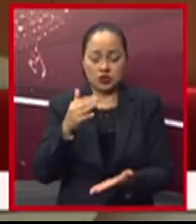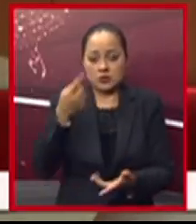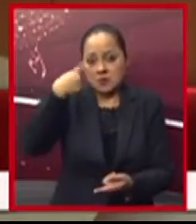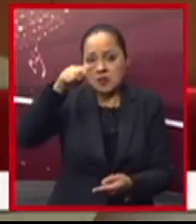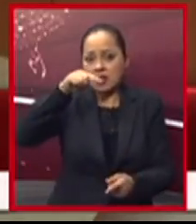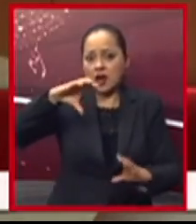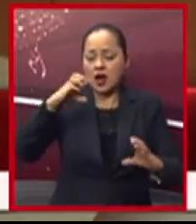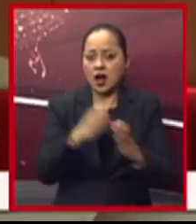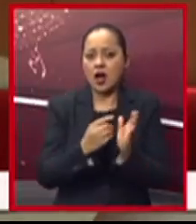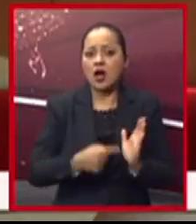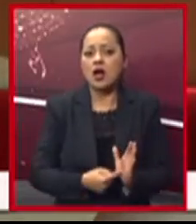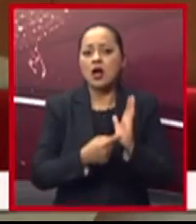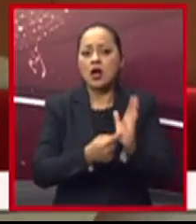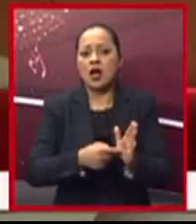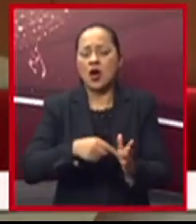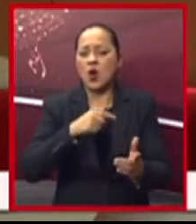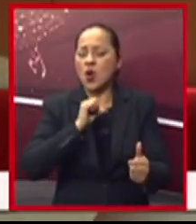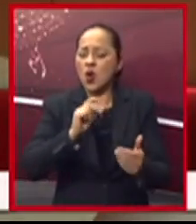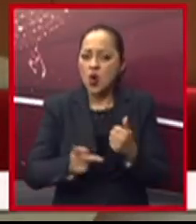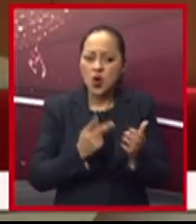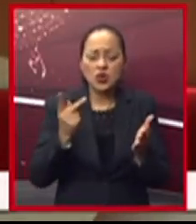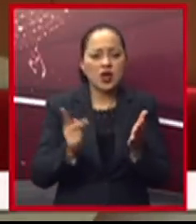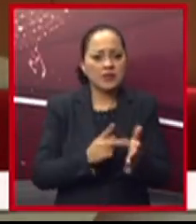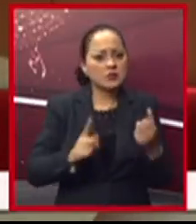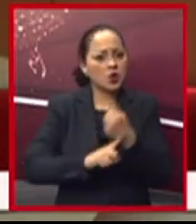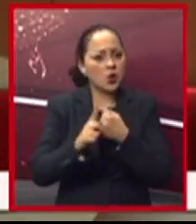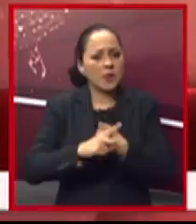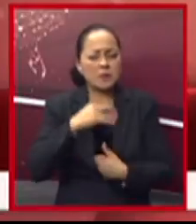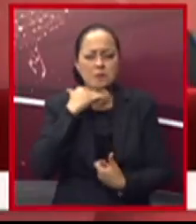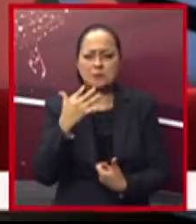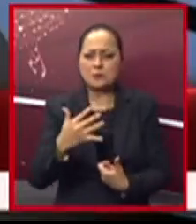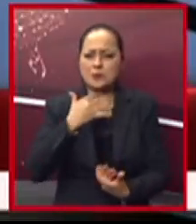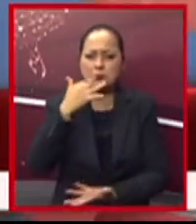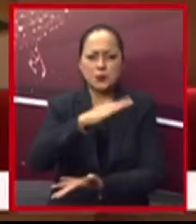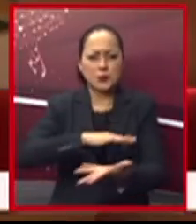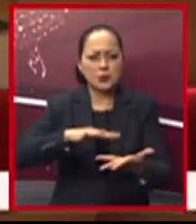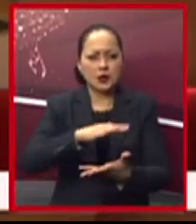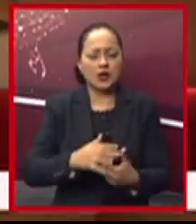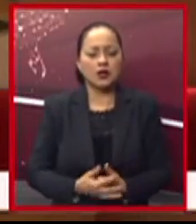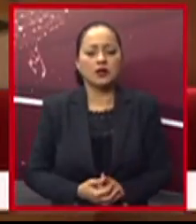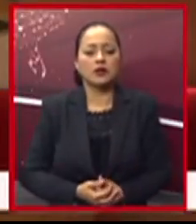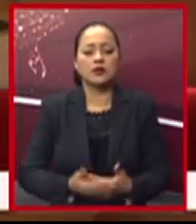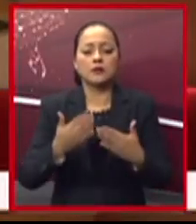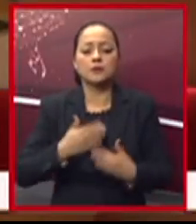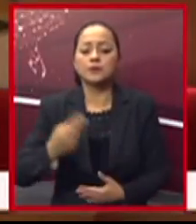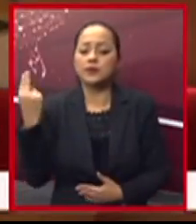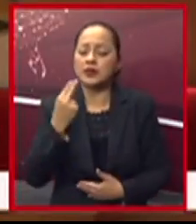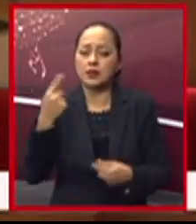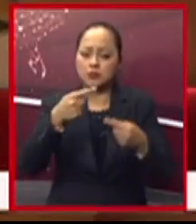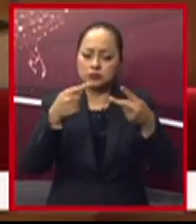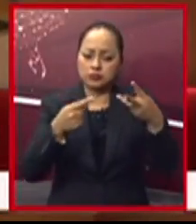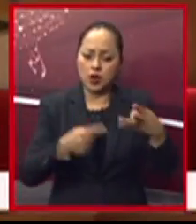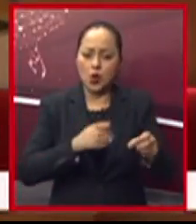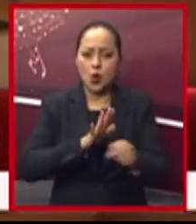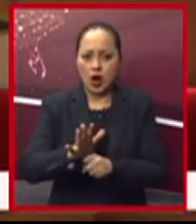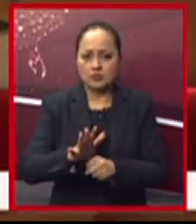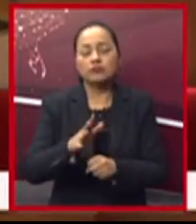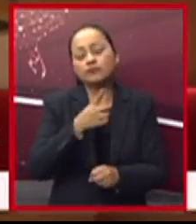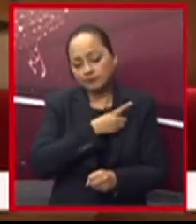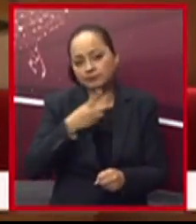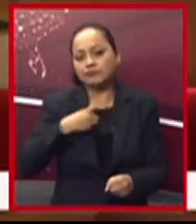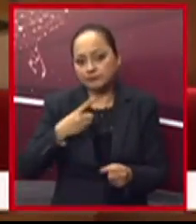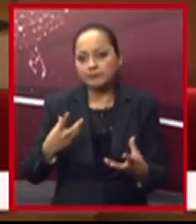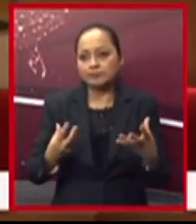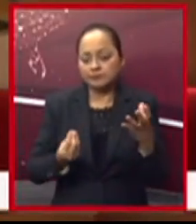se presenten las contingencias ambientales. Se requieren, entre otras cosas, incentivos para la